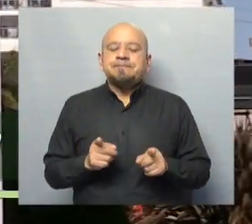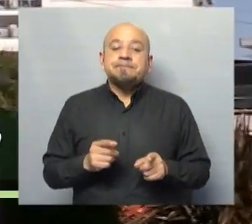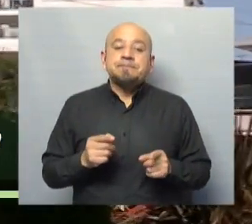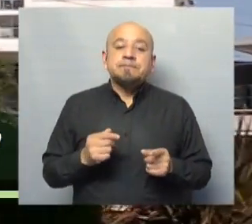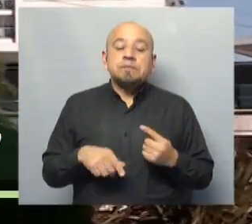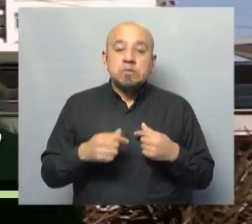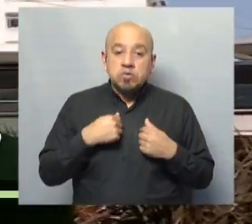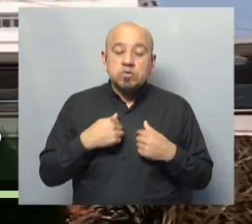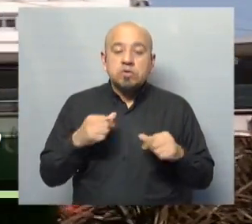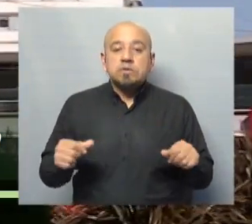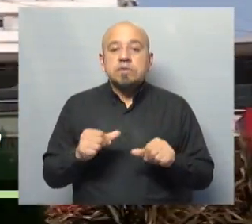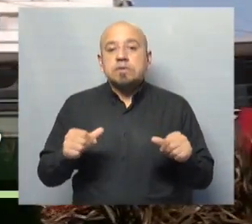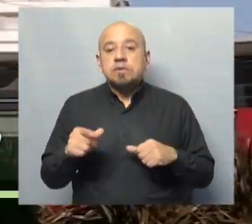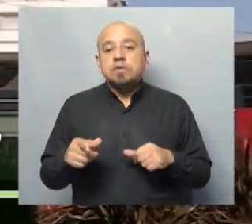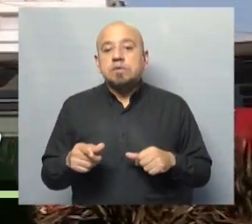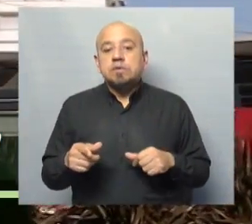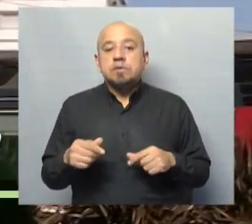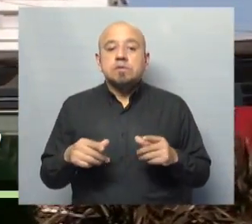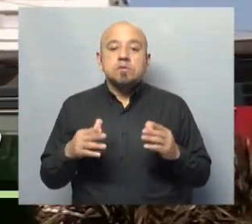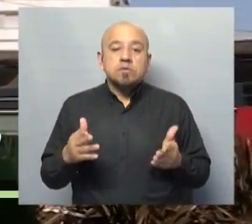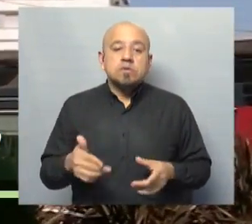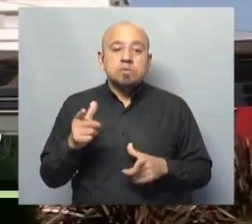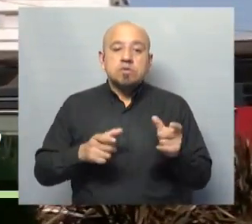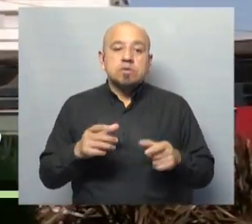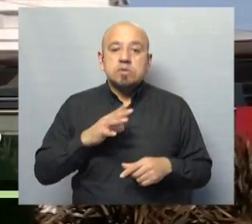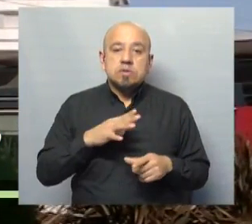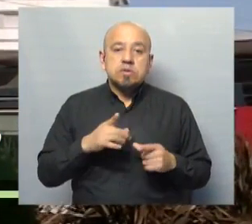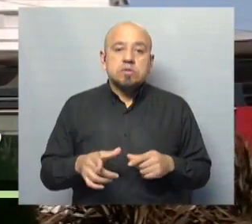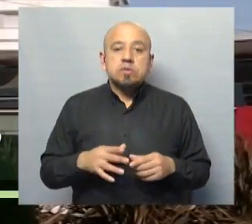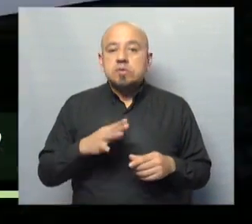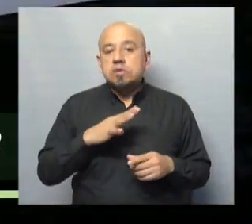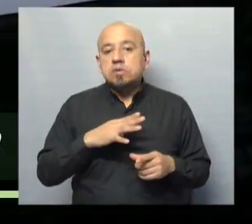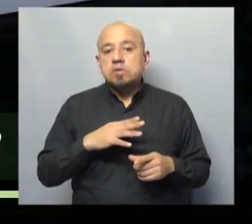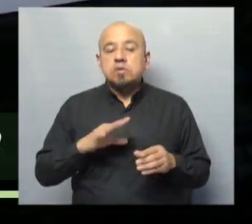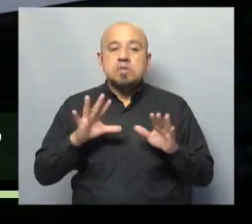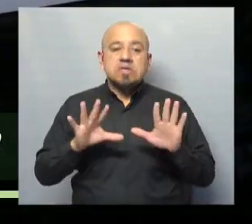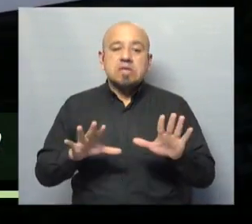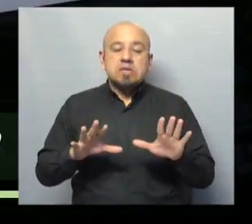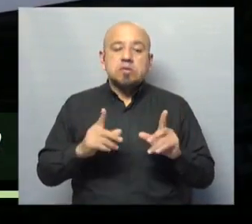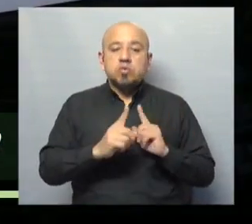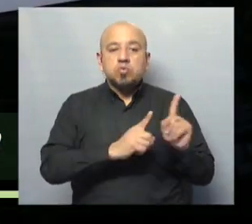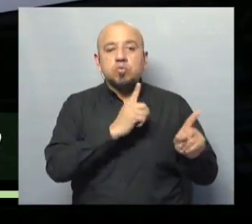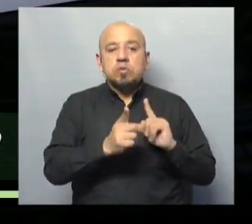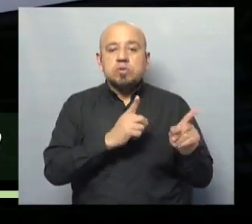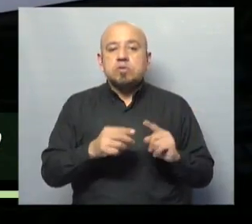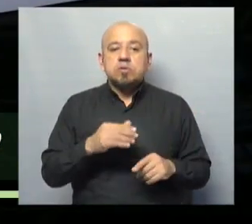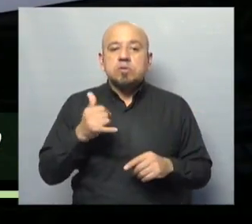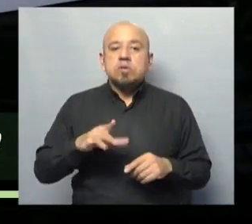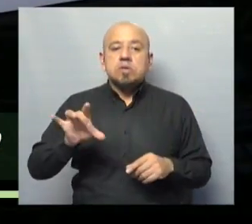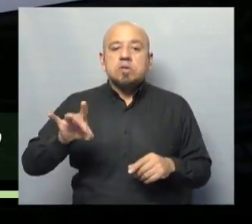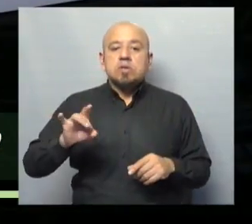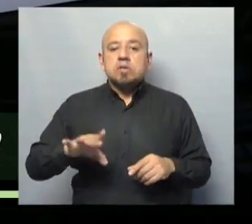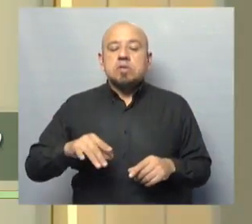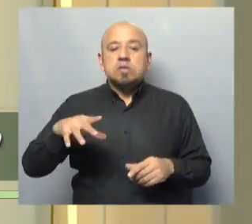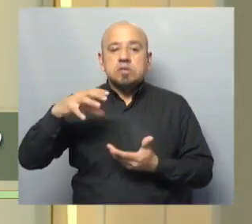no sólo vamos a asegurar a atender con el personal que tengamos si tenemos para atender 10 usuarios y la sala tiene 15 camas ahorraríamos 5